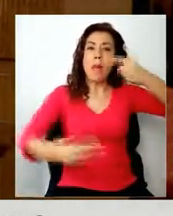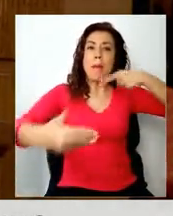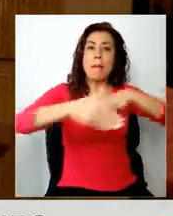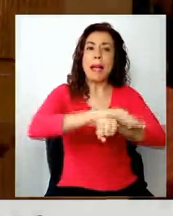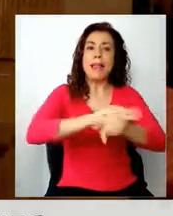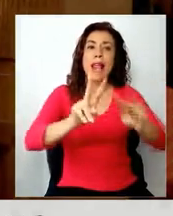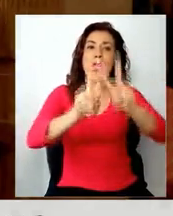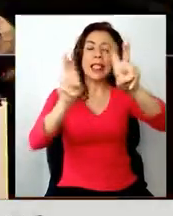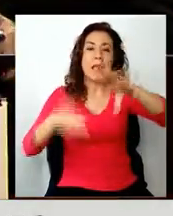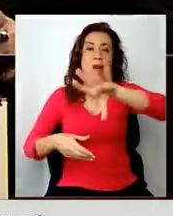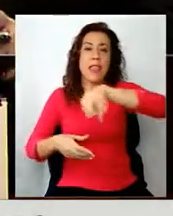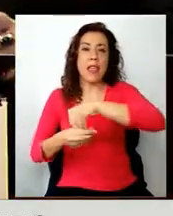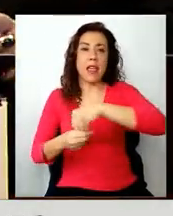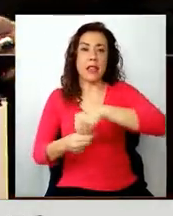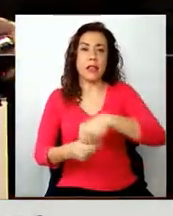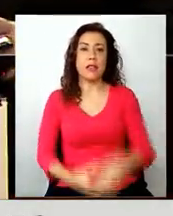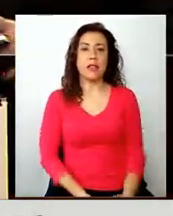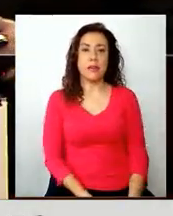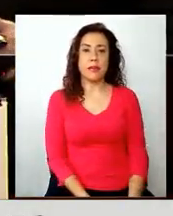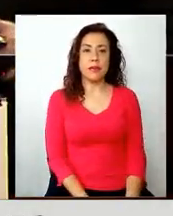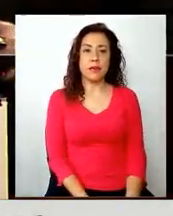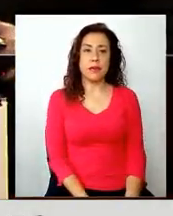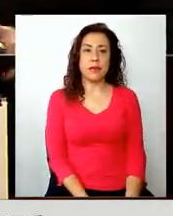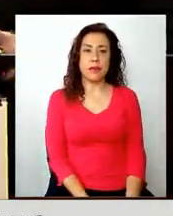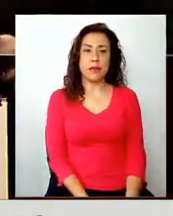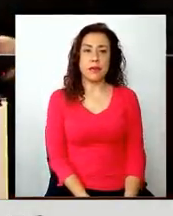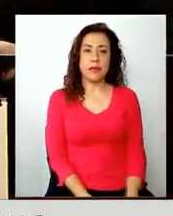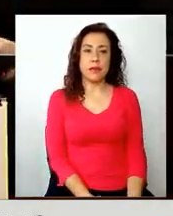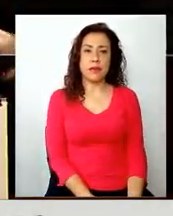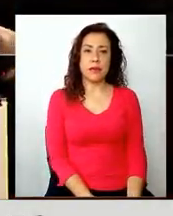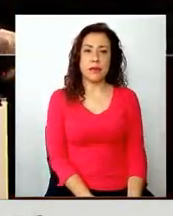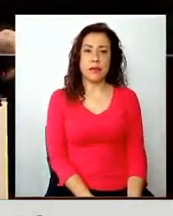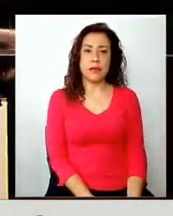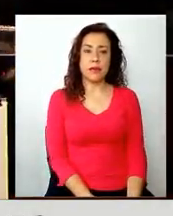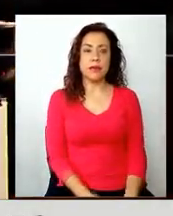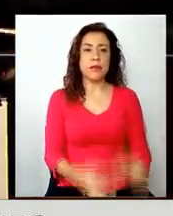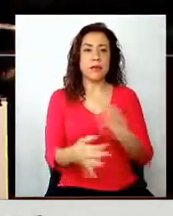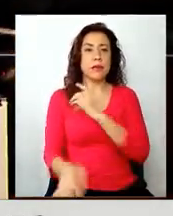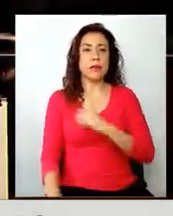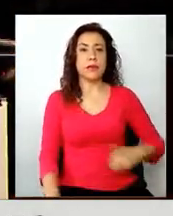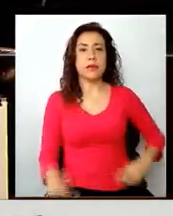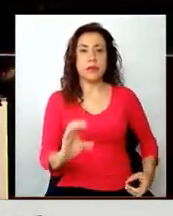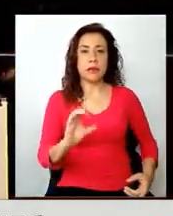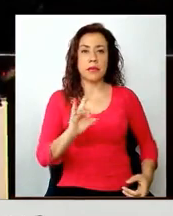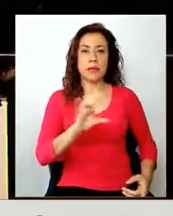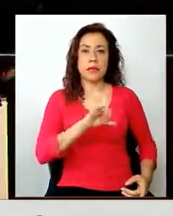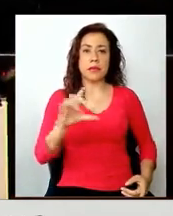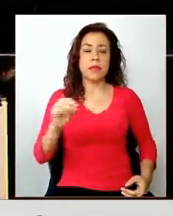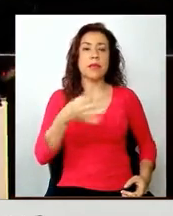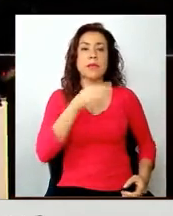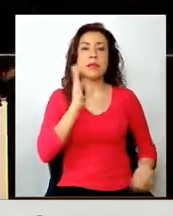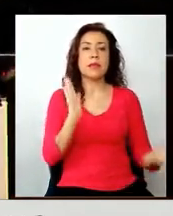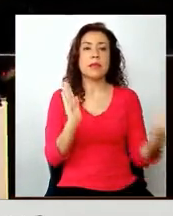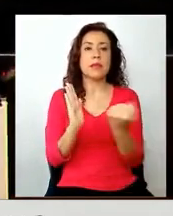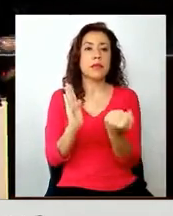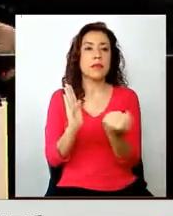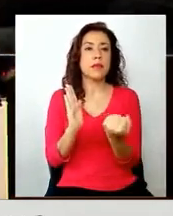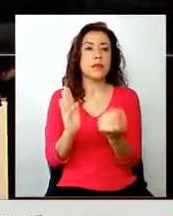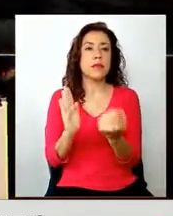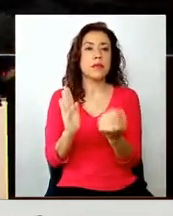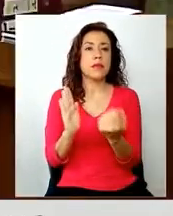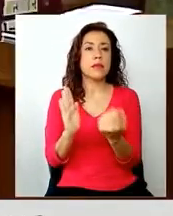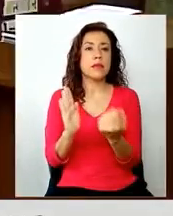Gracias presidente Muchas gracias diputado cuello para hablar en contra de la palabra el diputado kaiser